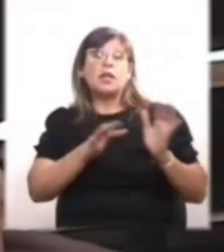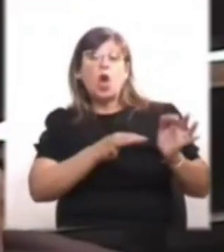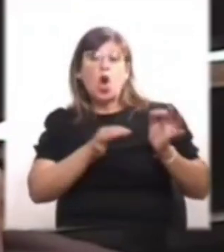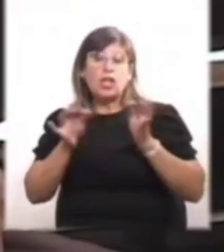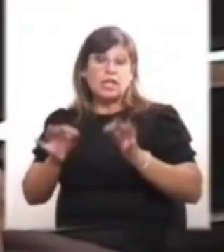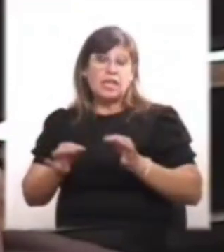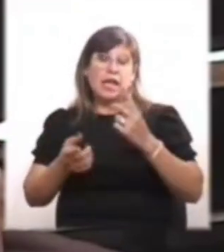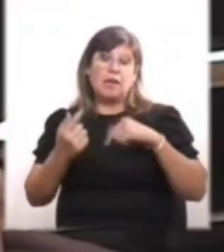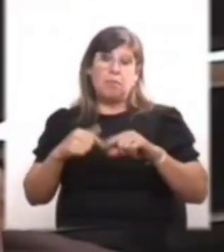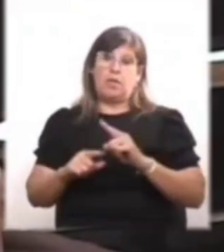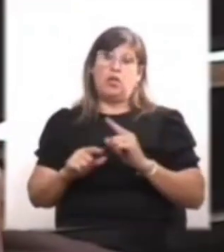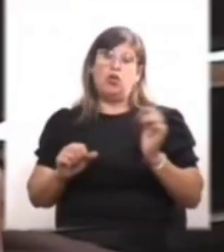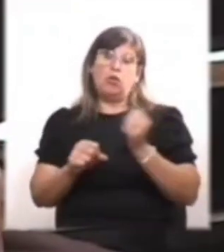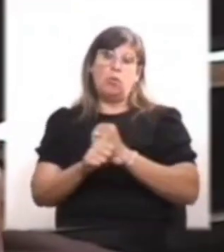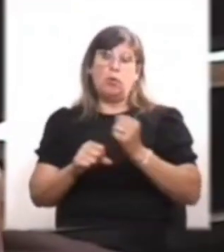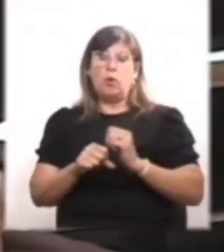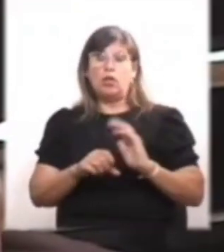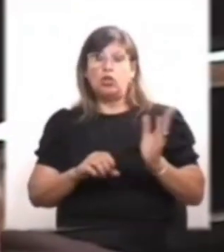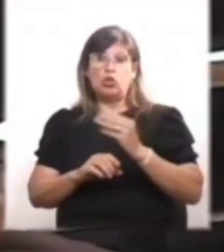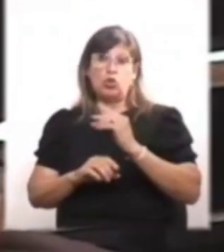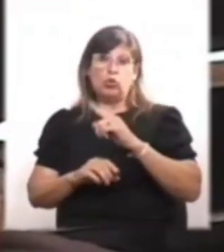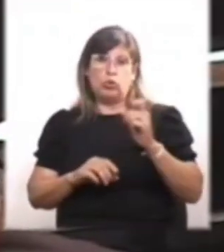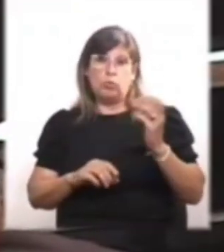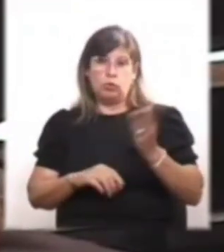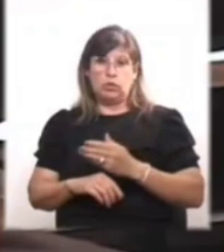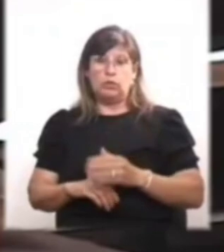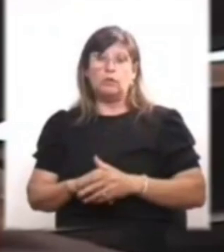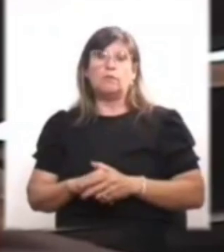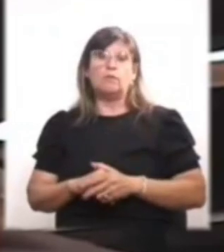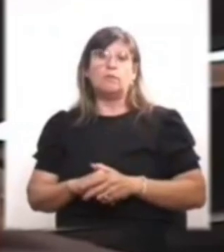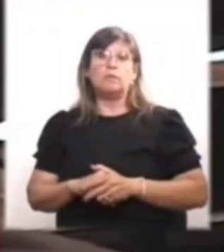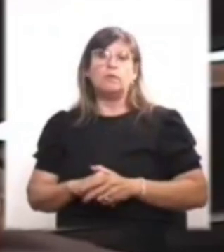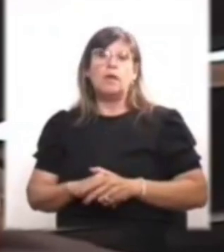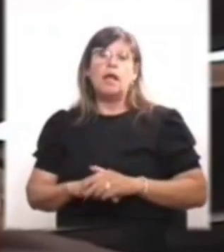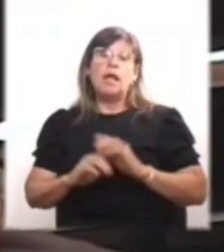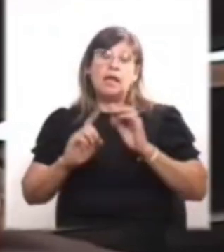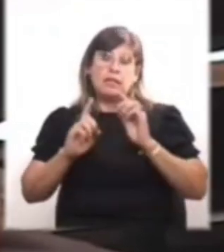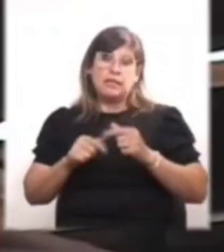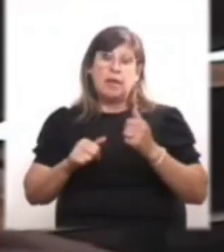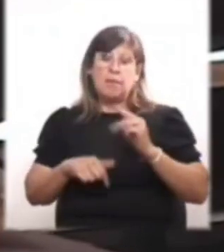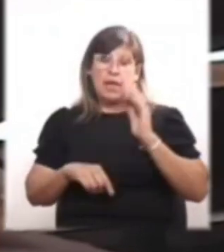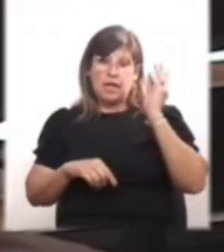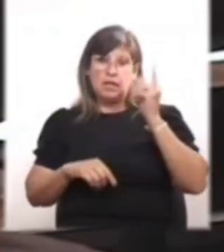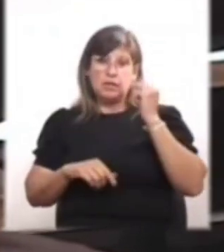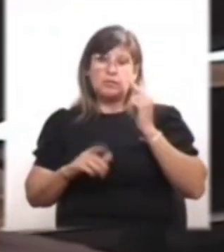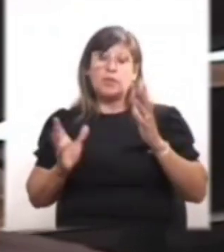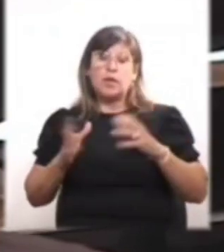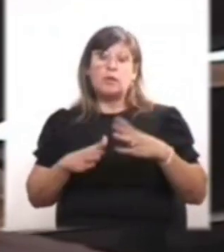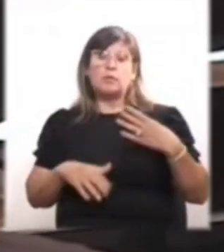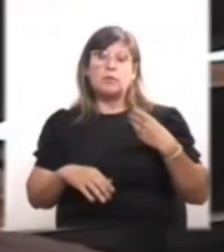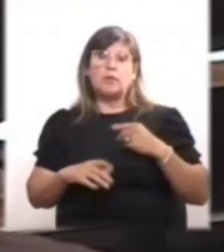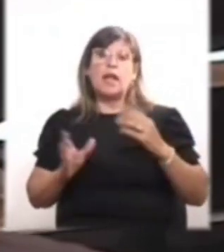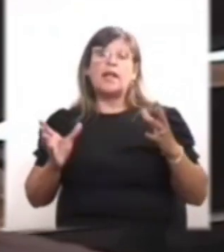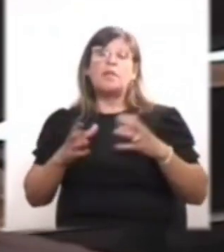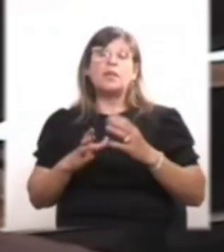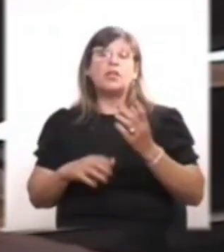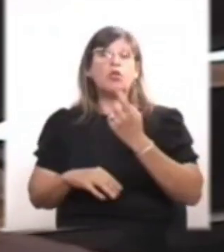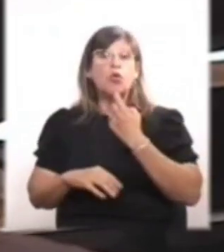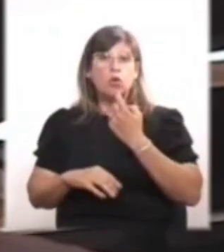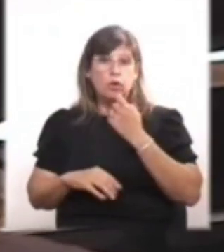fue aprobado por todos los integrantes. Incluso los representantes del Partido Nacional y del Partido